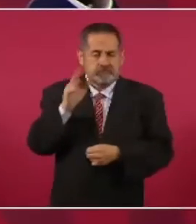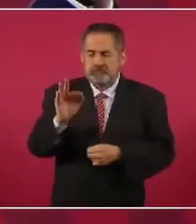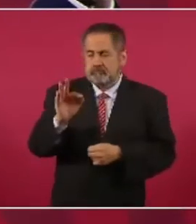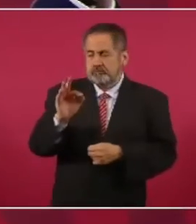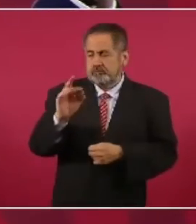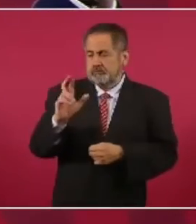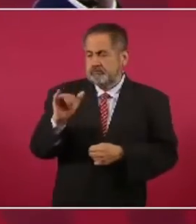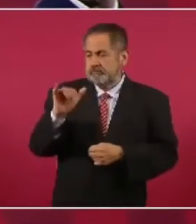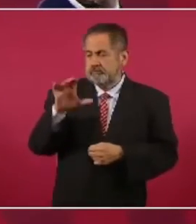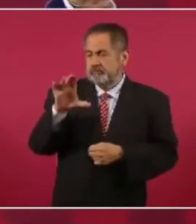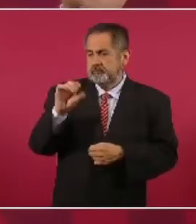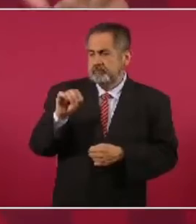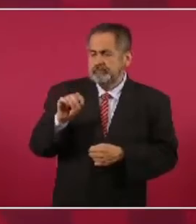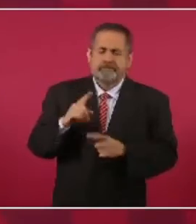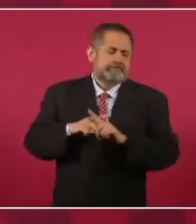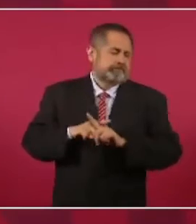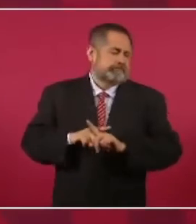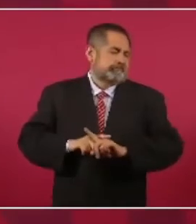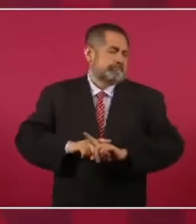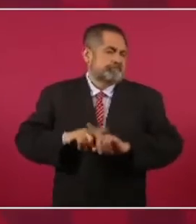es otra cosa,